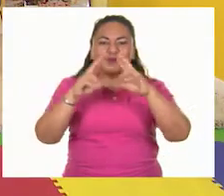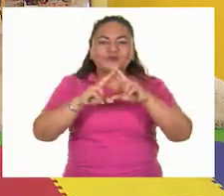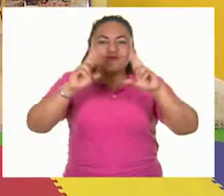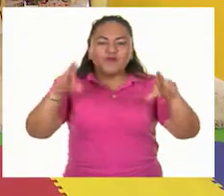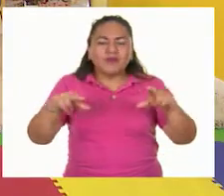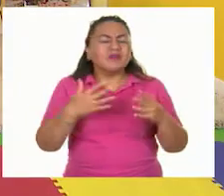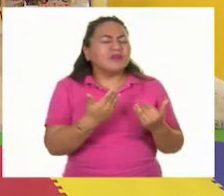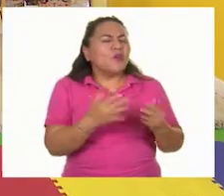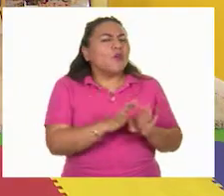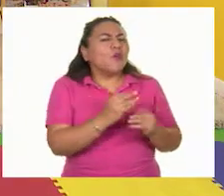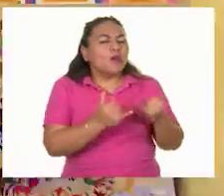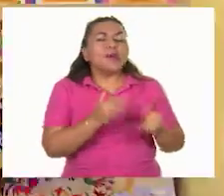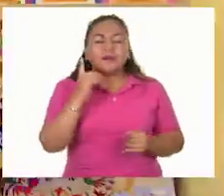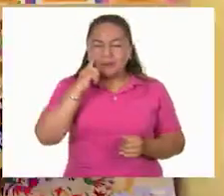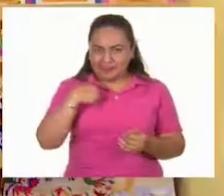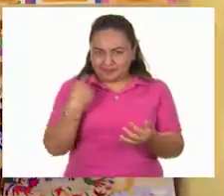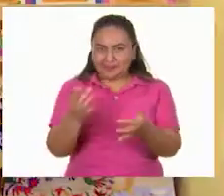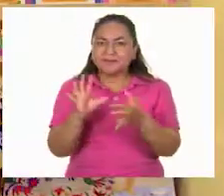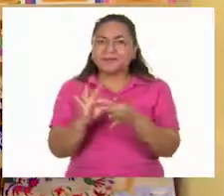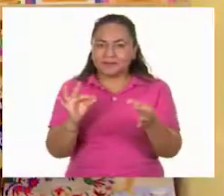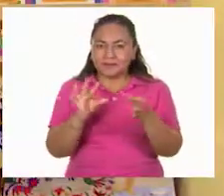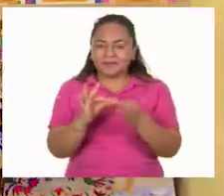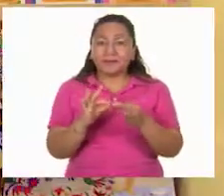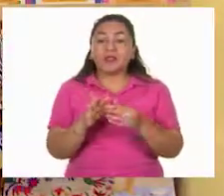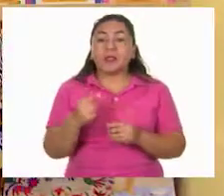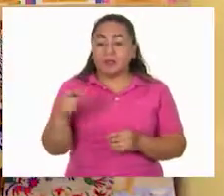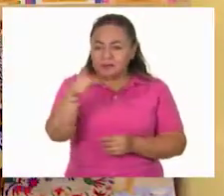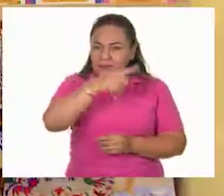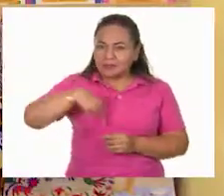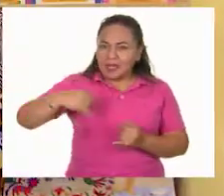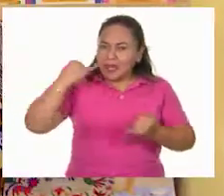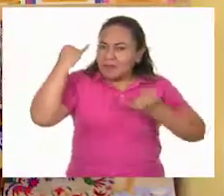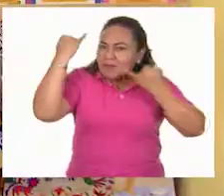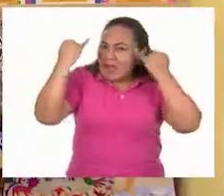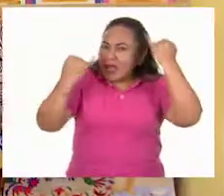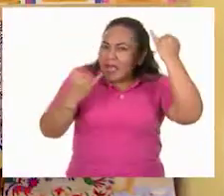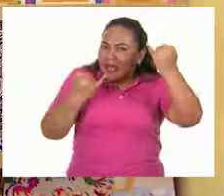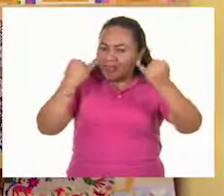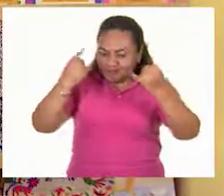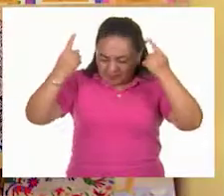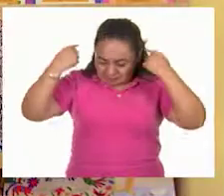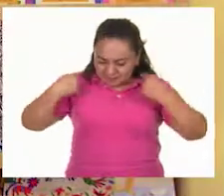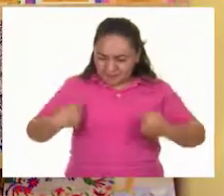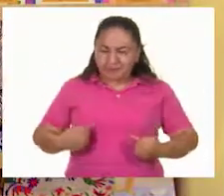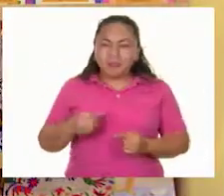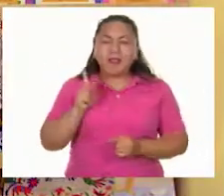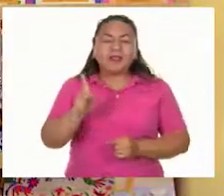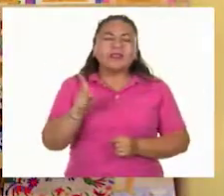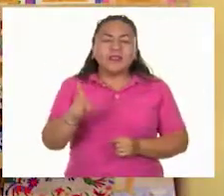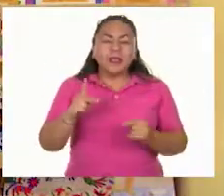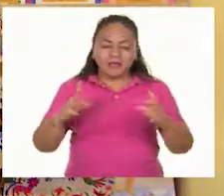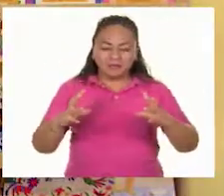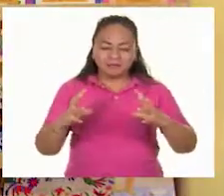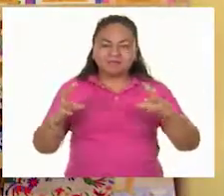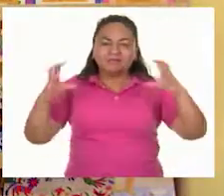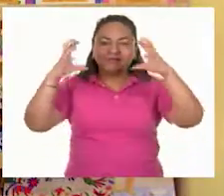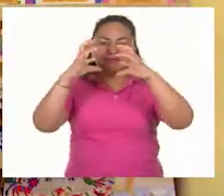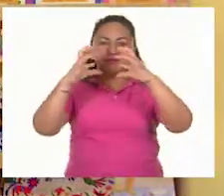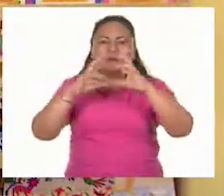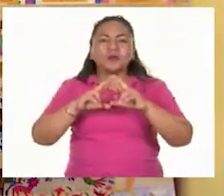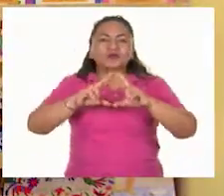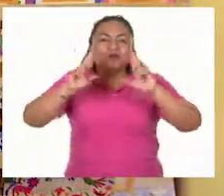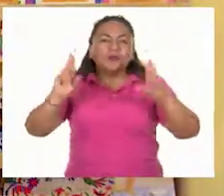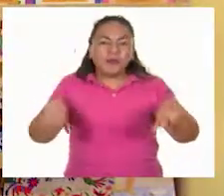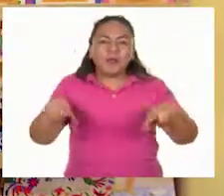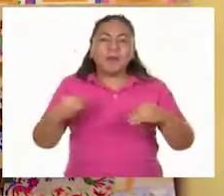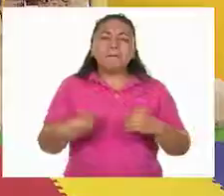se juega? Cuéntanos. Les explico. Vamos a imaginar que somos un muñeco de nieve y que vivimos en el Polo Norte.